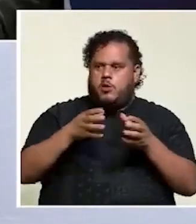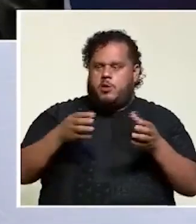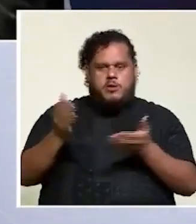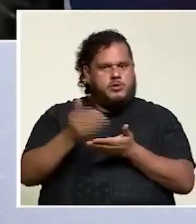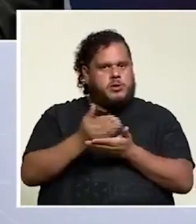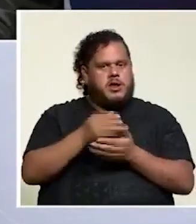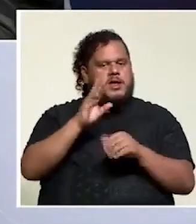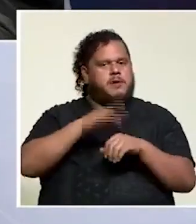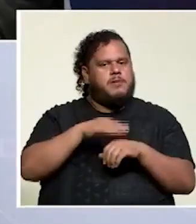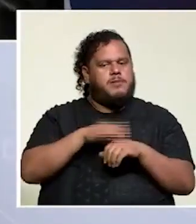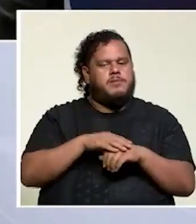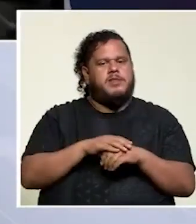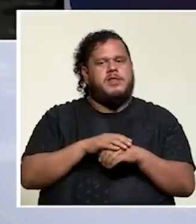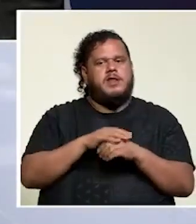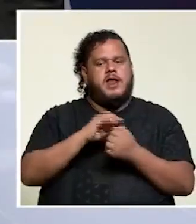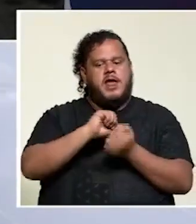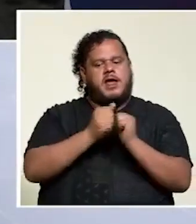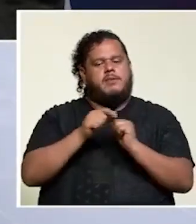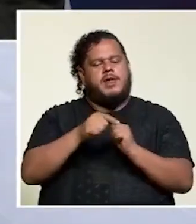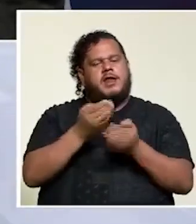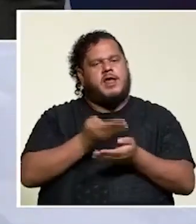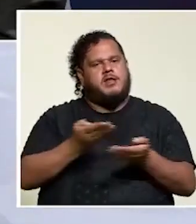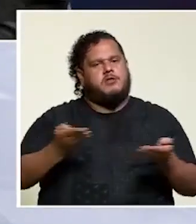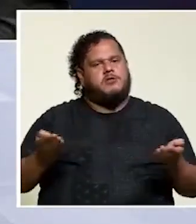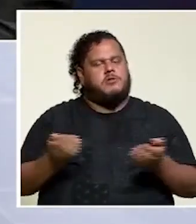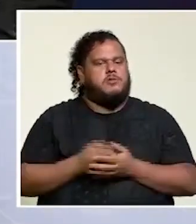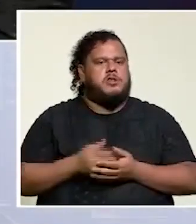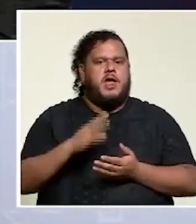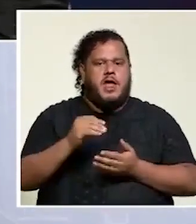que va a permitir suplir esos recursos.